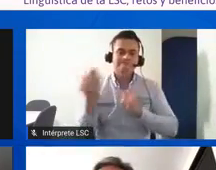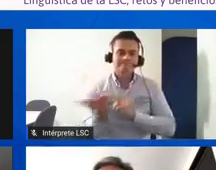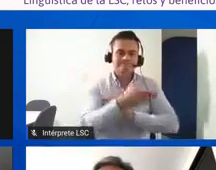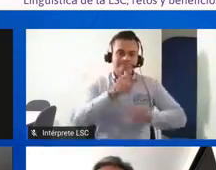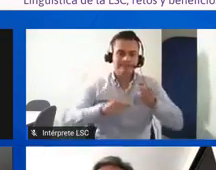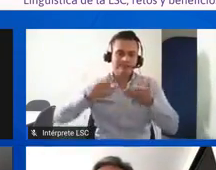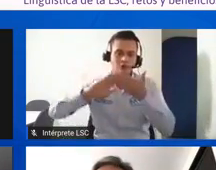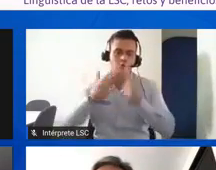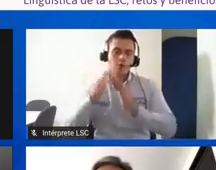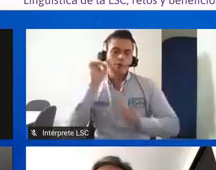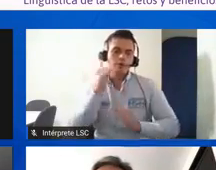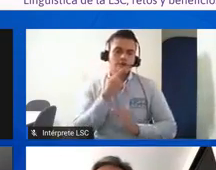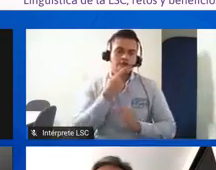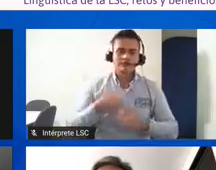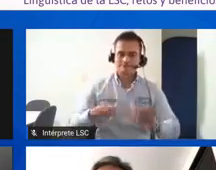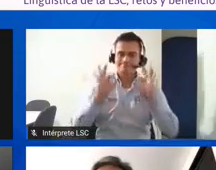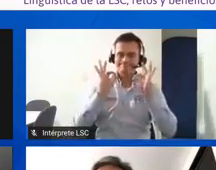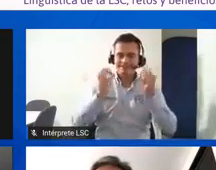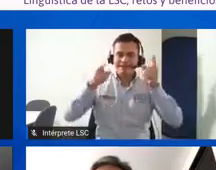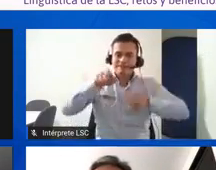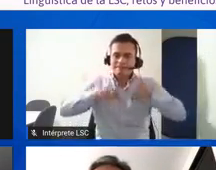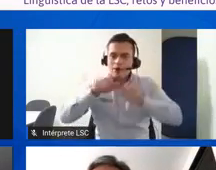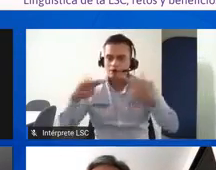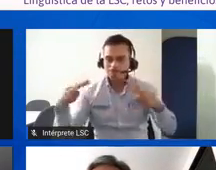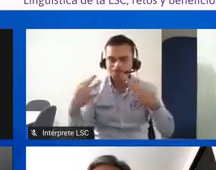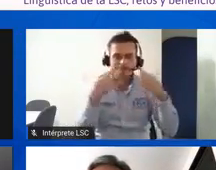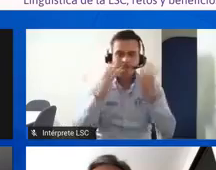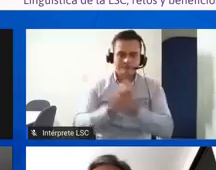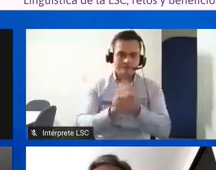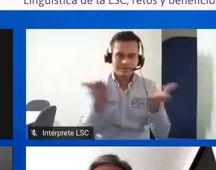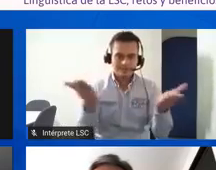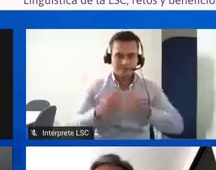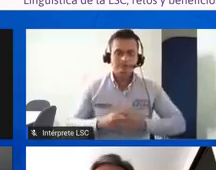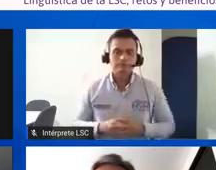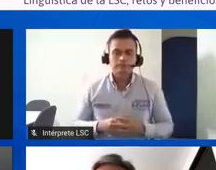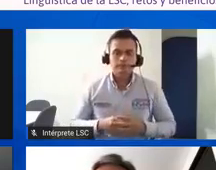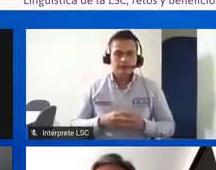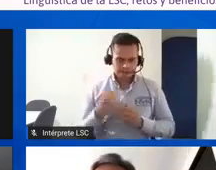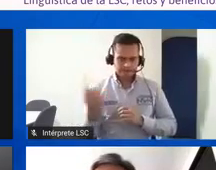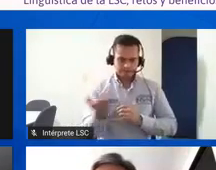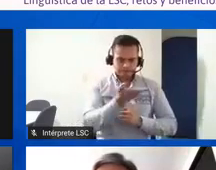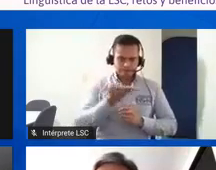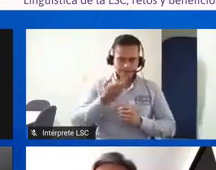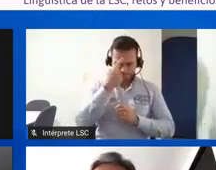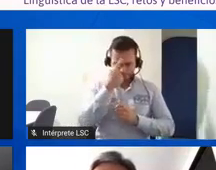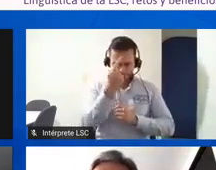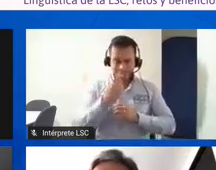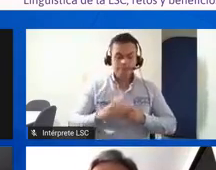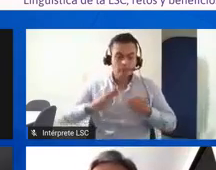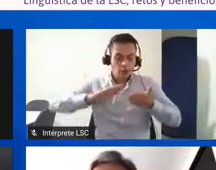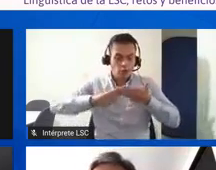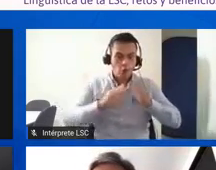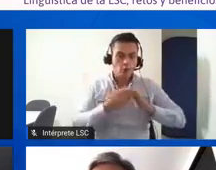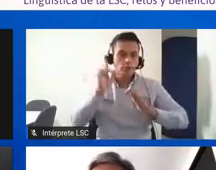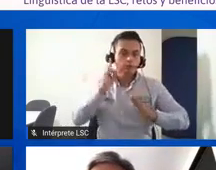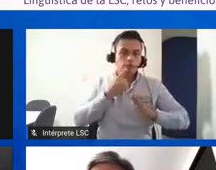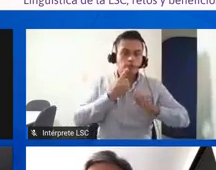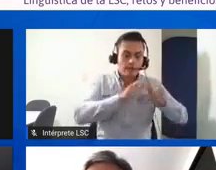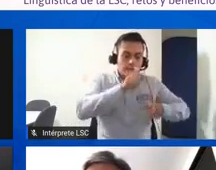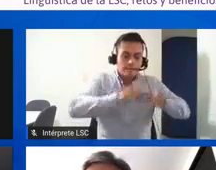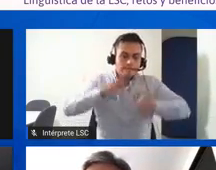las personas que se conectan a este webinar. Como muchos de ustedes saben, la comunidad sorda ha